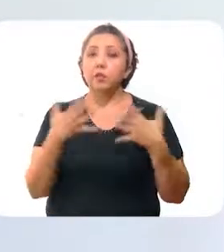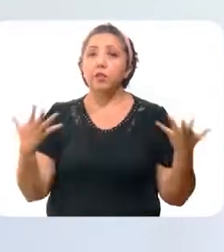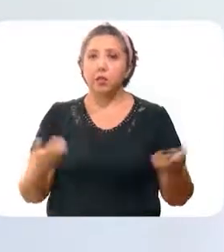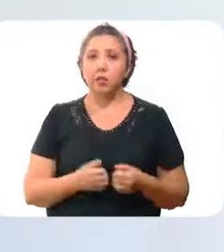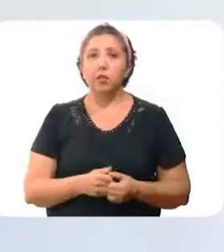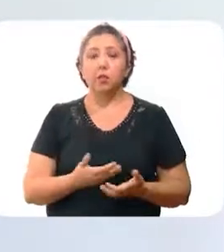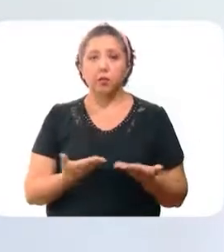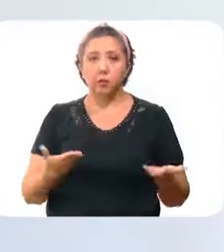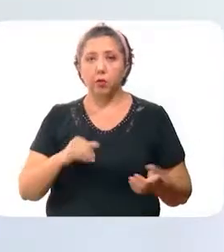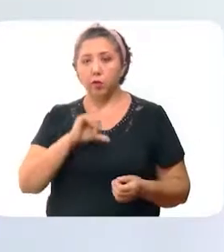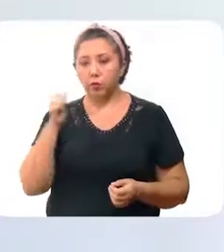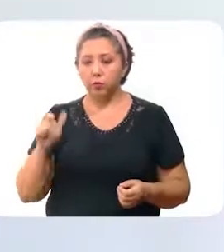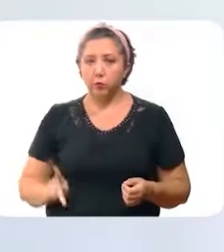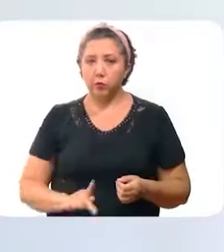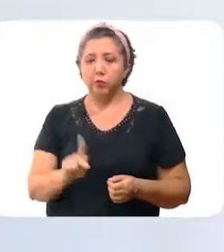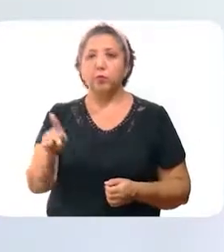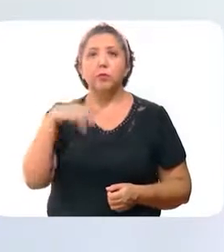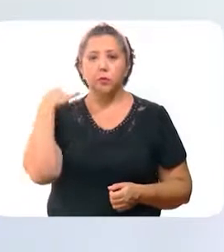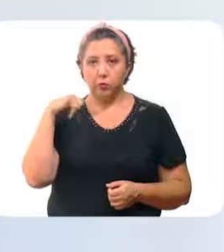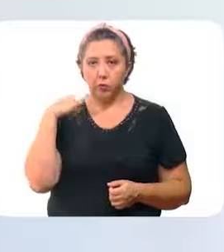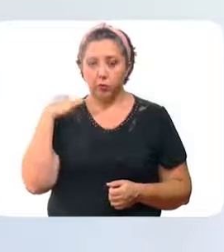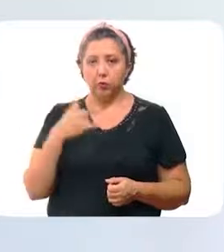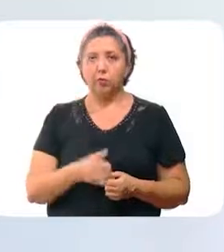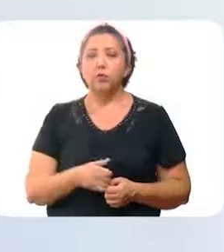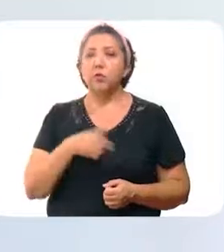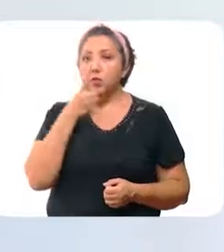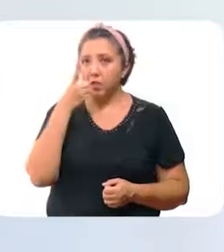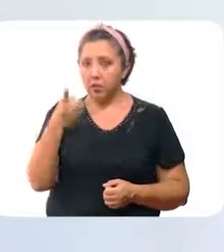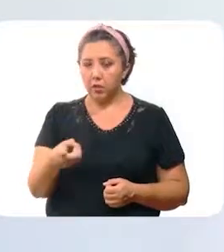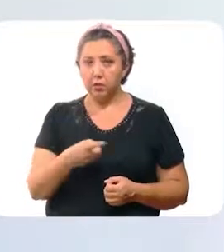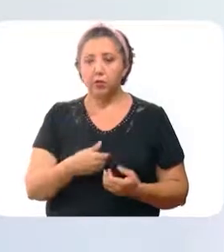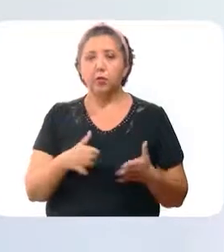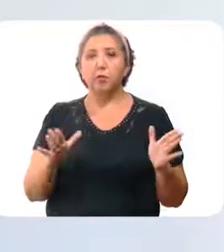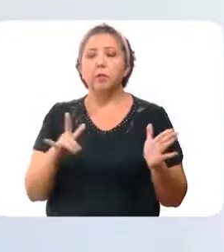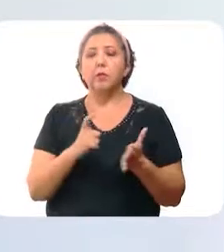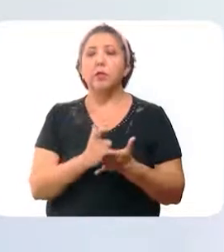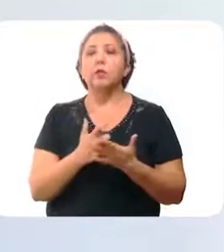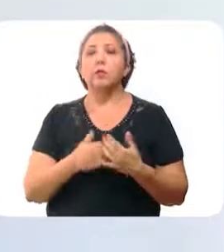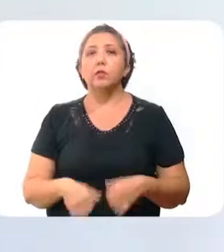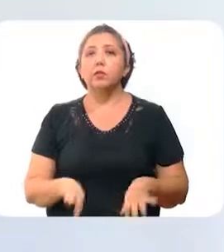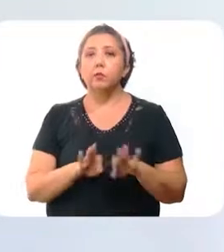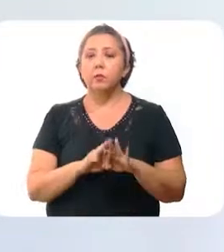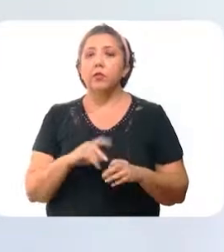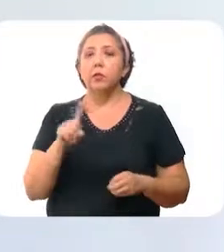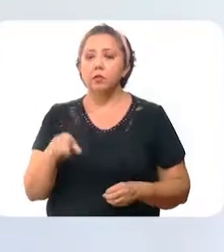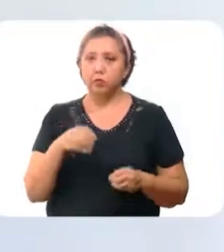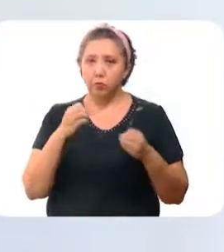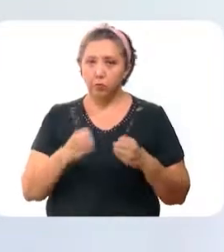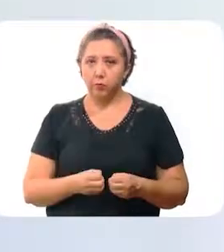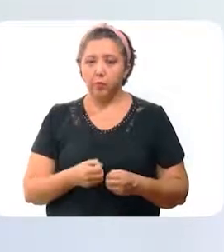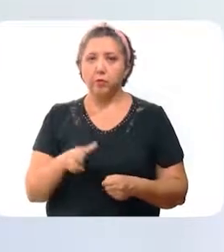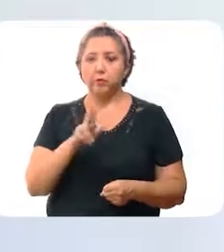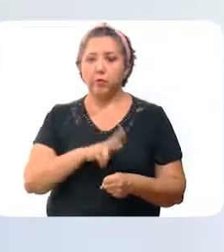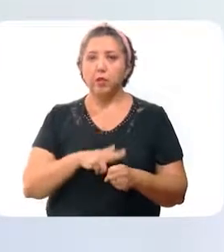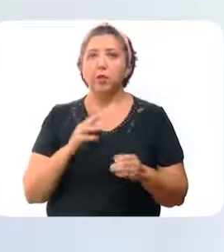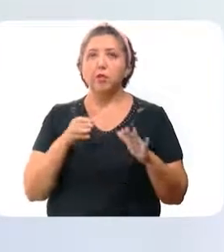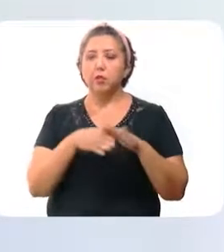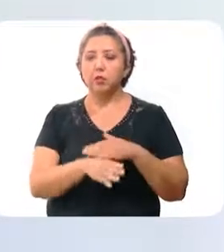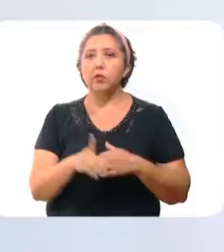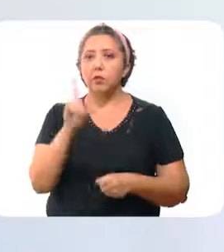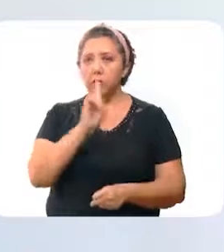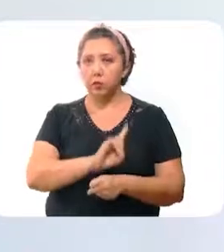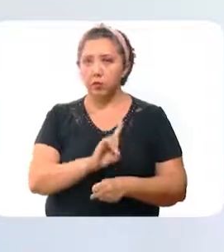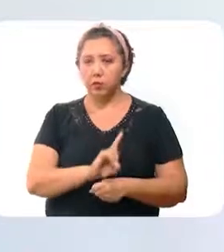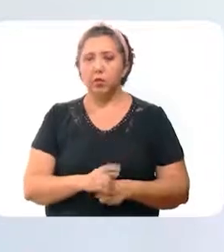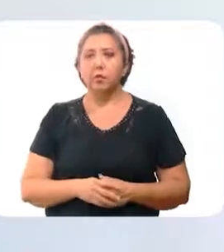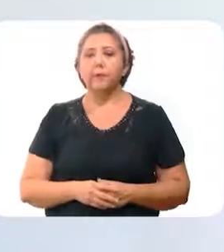realizará a continuación en otros municipios de Yucatán. Como se han señalado en la reapertura económica, los datos más importantes son la ocupación hospitalaria